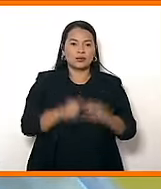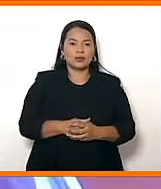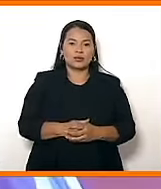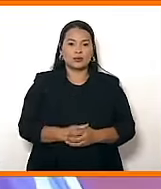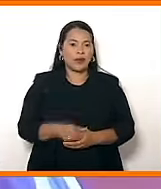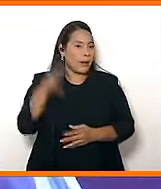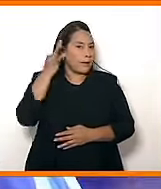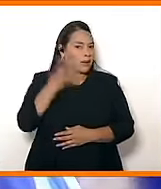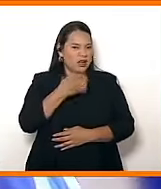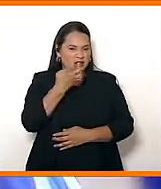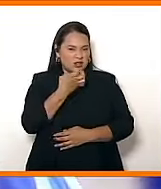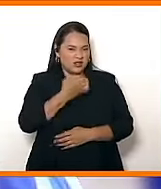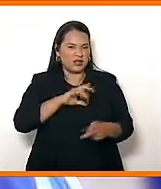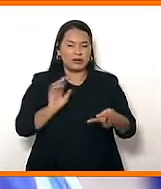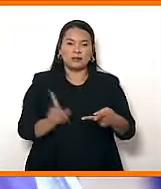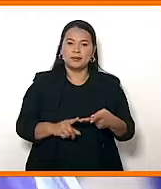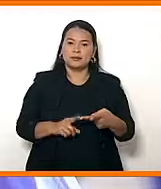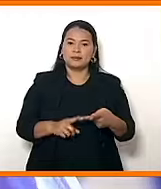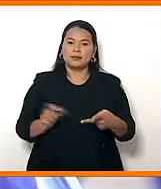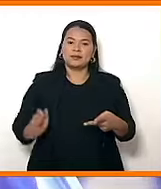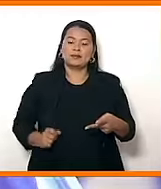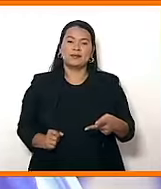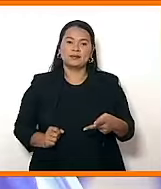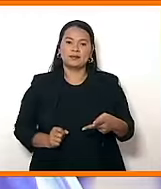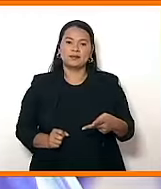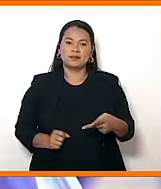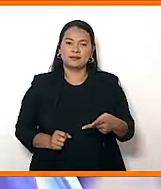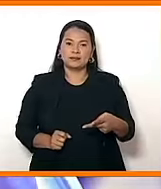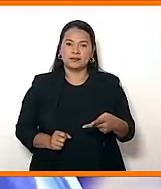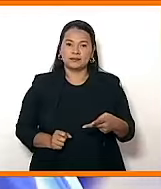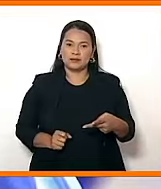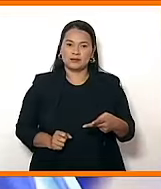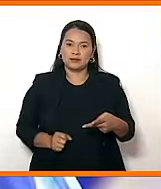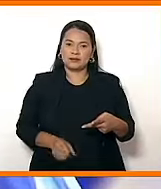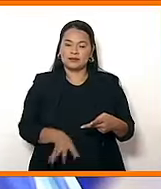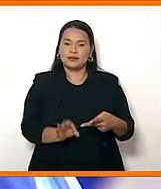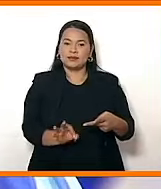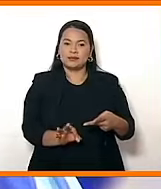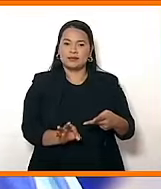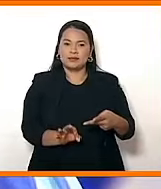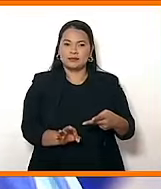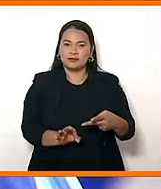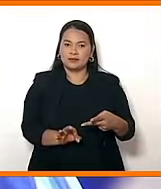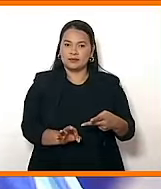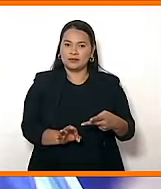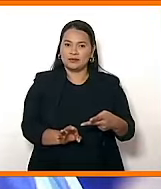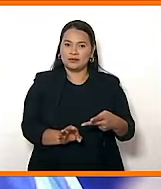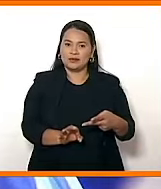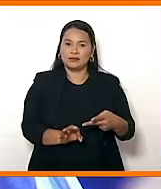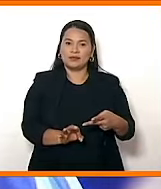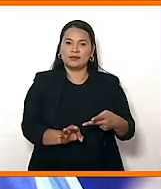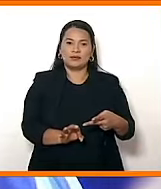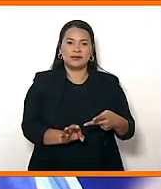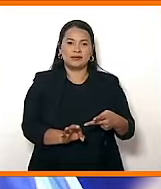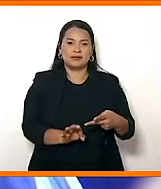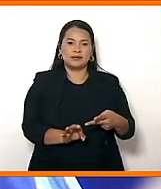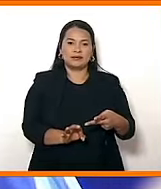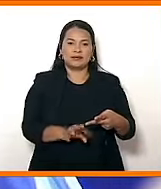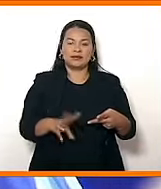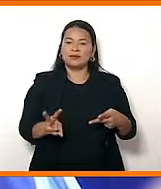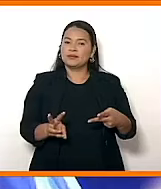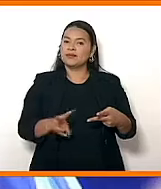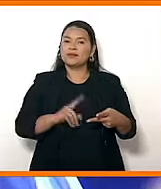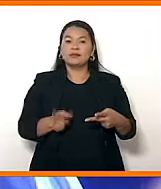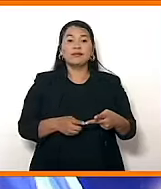amargada. Segundo número ganador, su primer dígito. Este es el 9. Segundo dígito, 6.